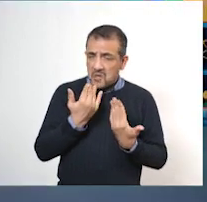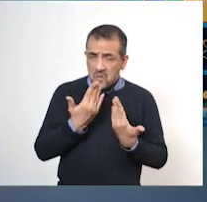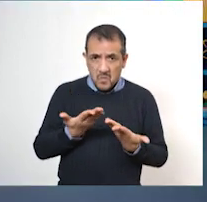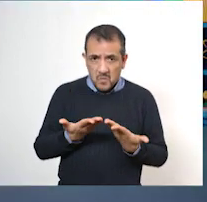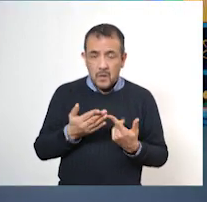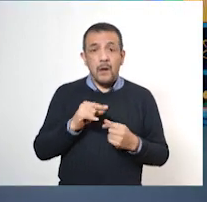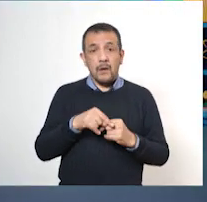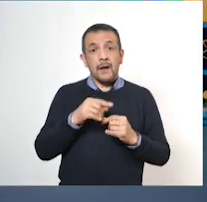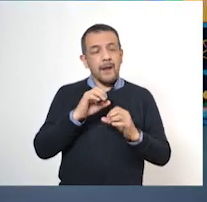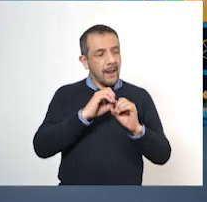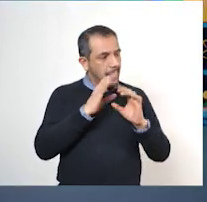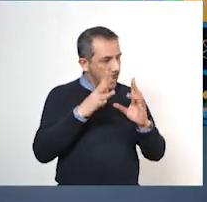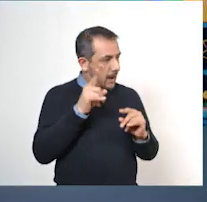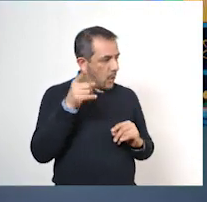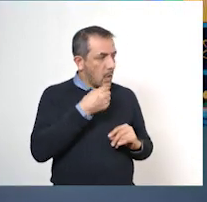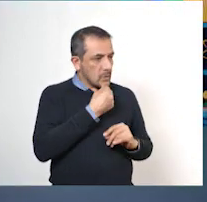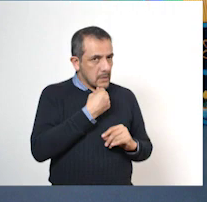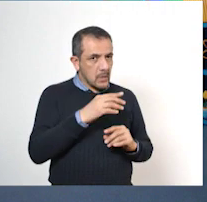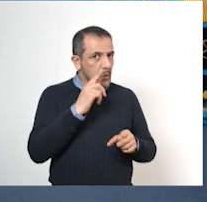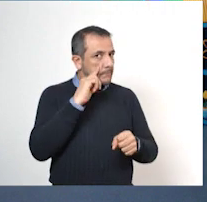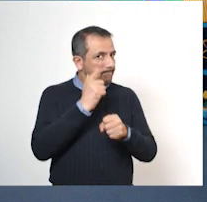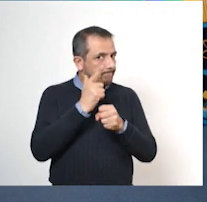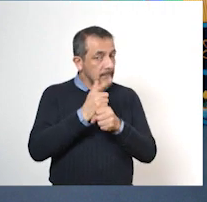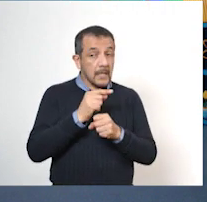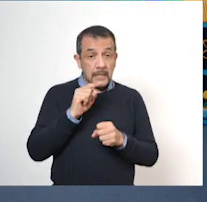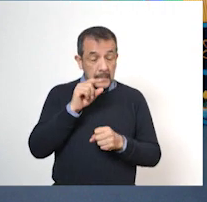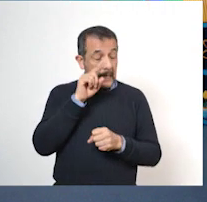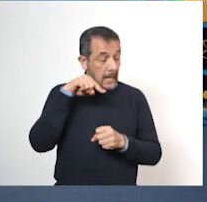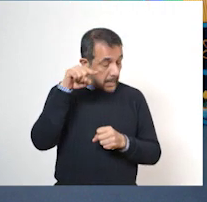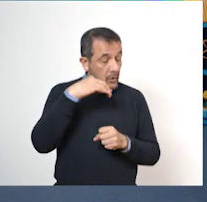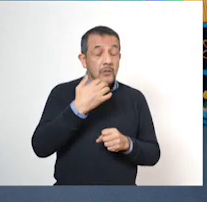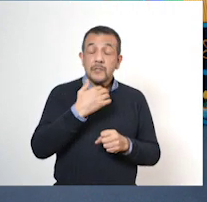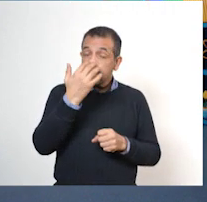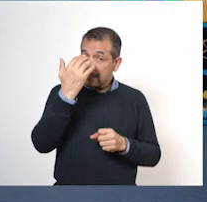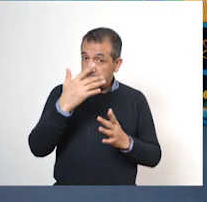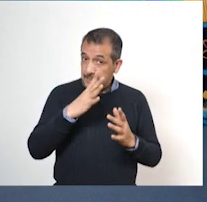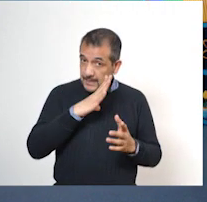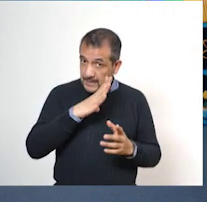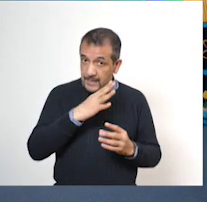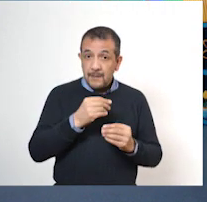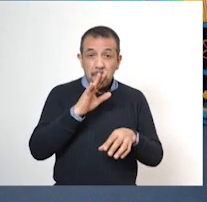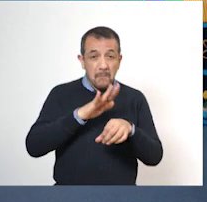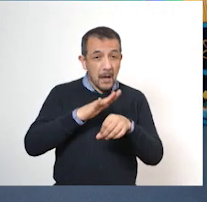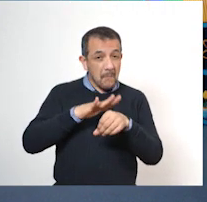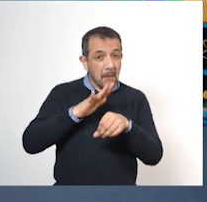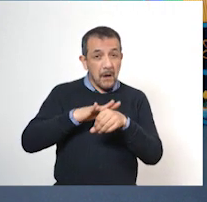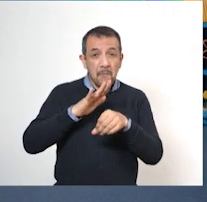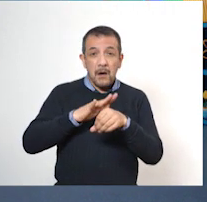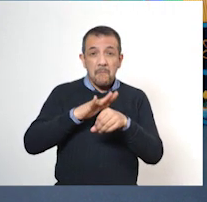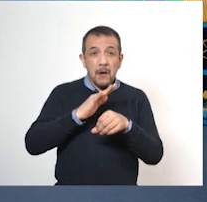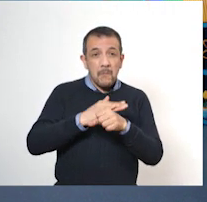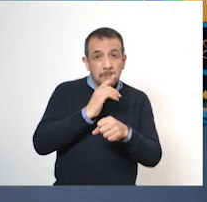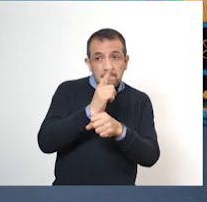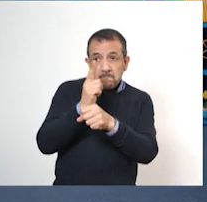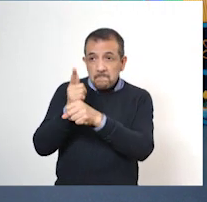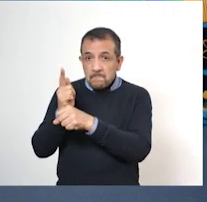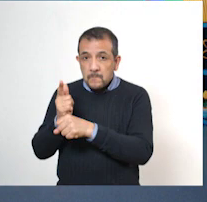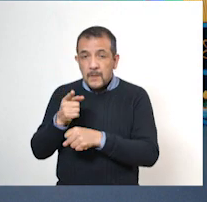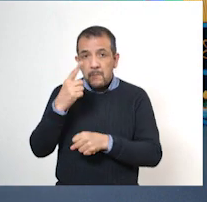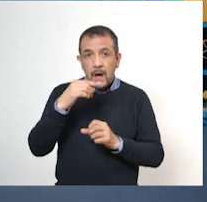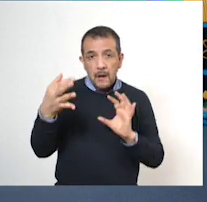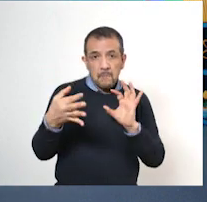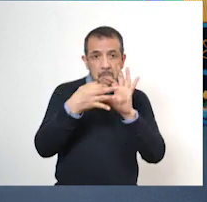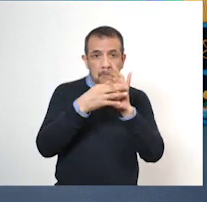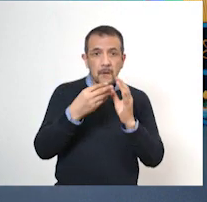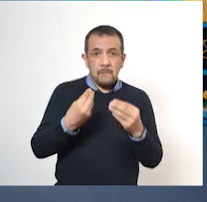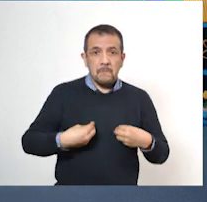Excelentemente. Claro que se dan cuenta. Y cada día tienen más herramientas para detectarlo con nuestra clase de